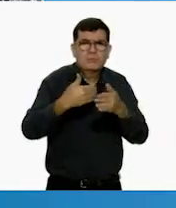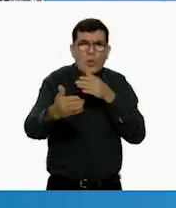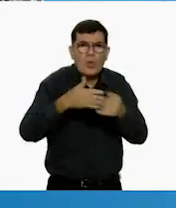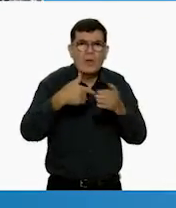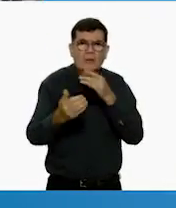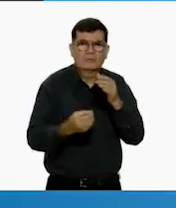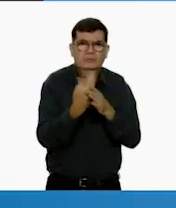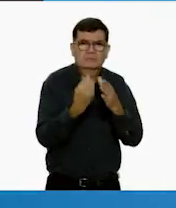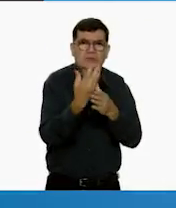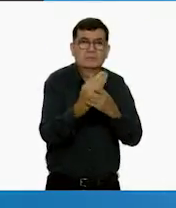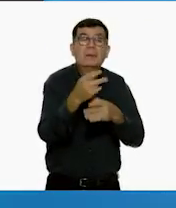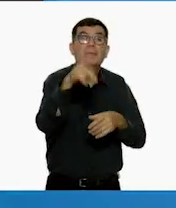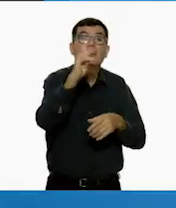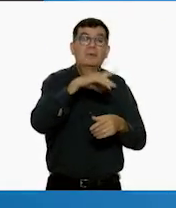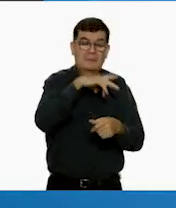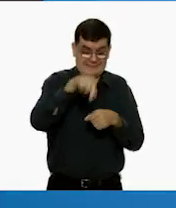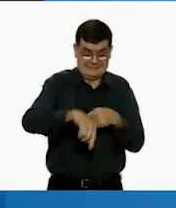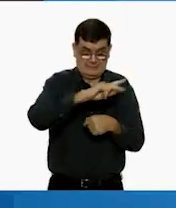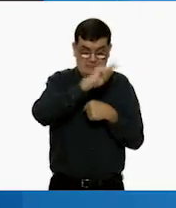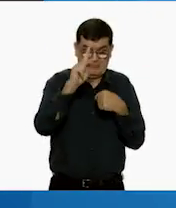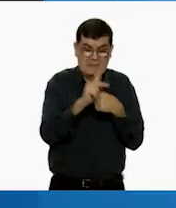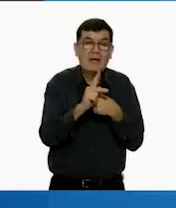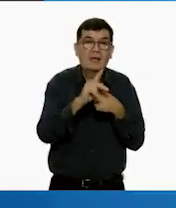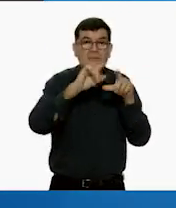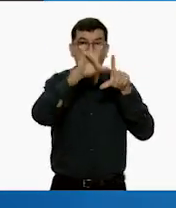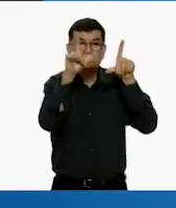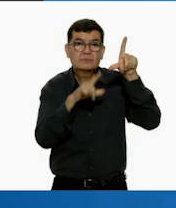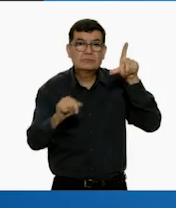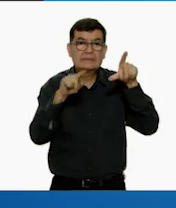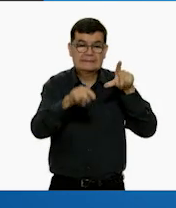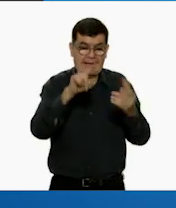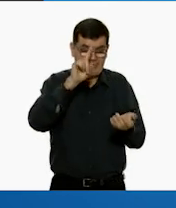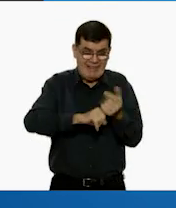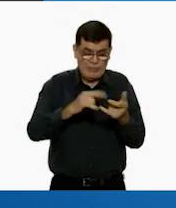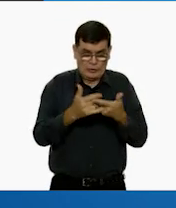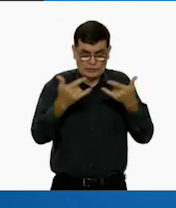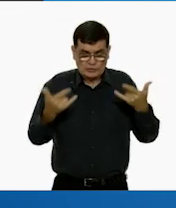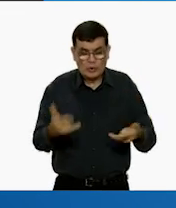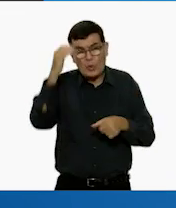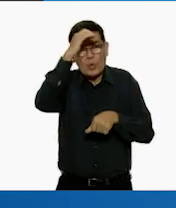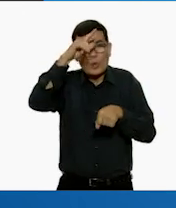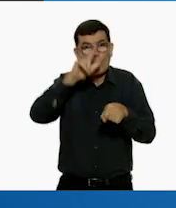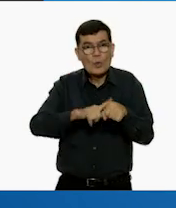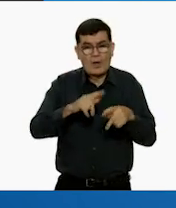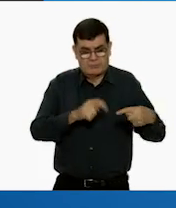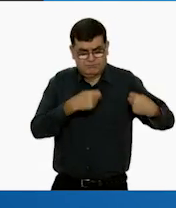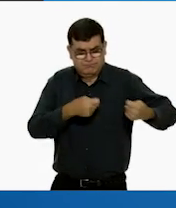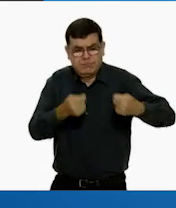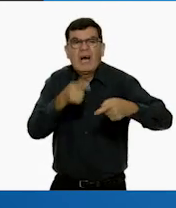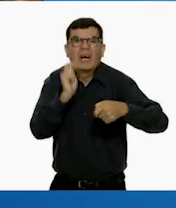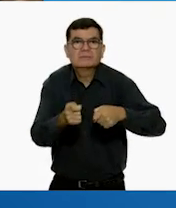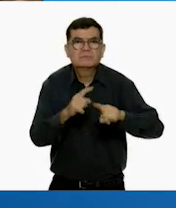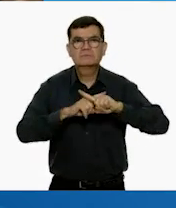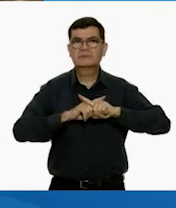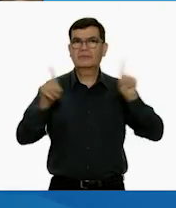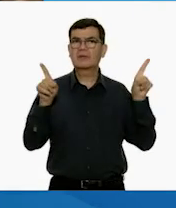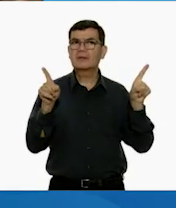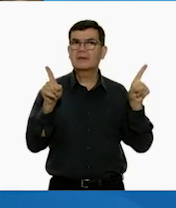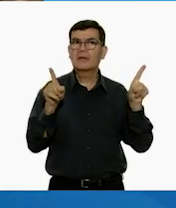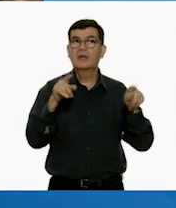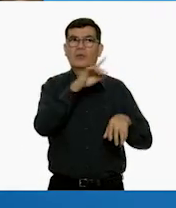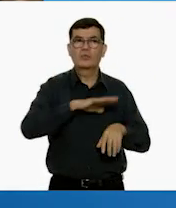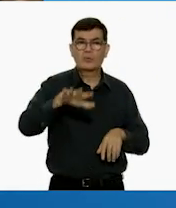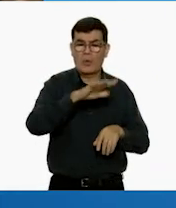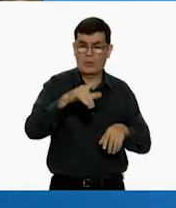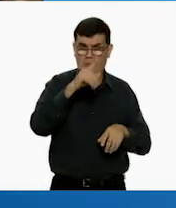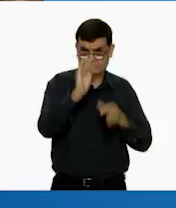modernas, ¿no? Pero en un país, digamos, cuya historia, cuya cultura, cuya tradición era otra. No toda la gente